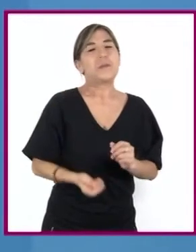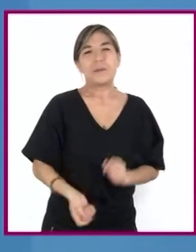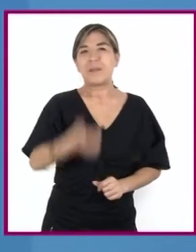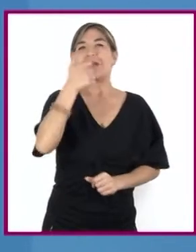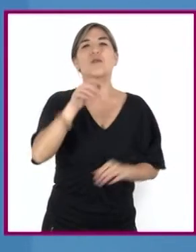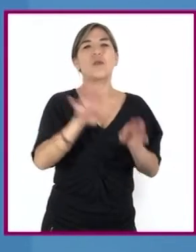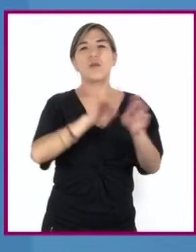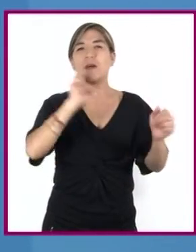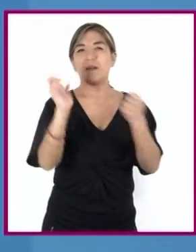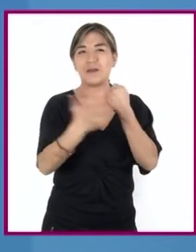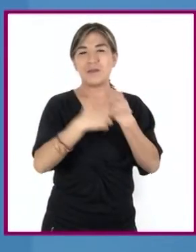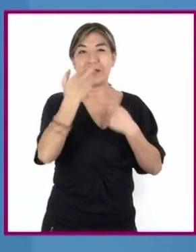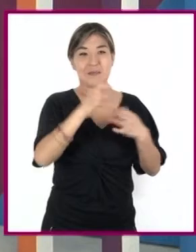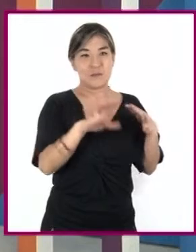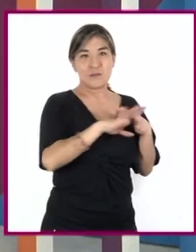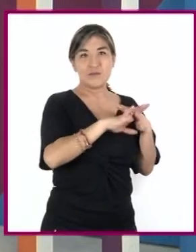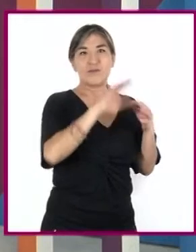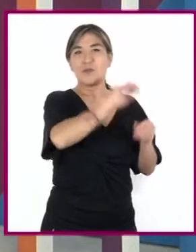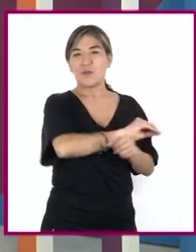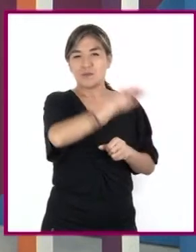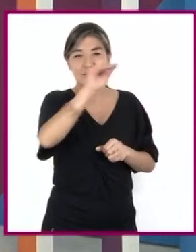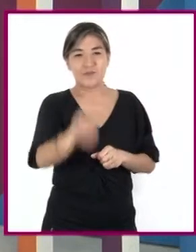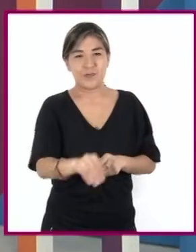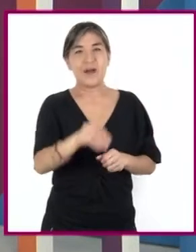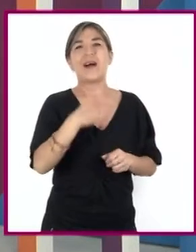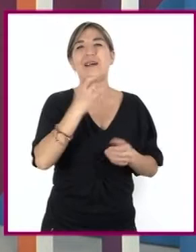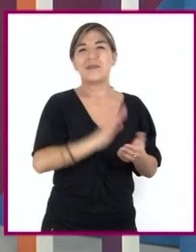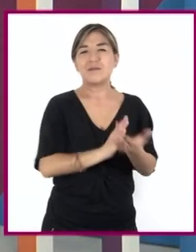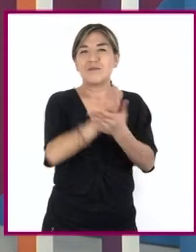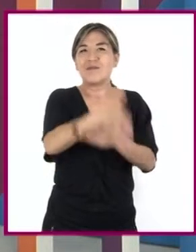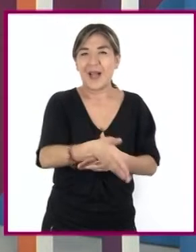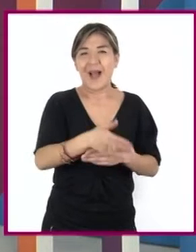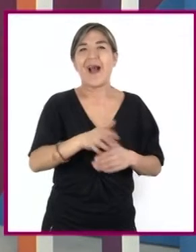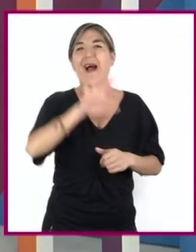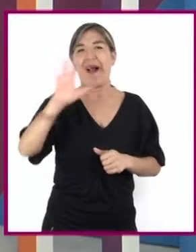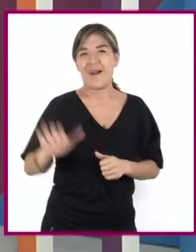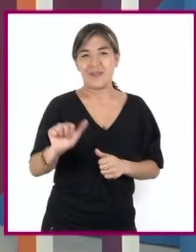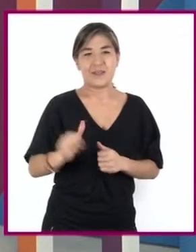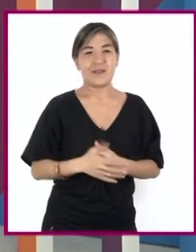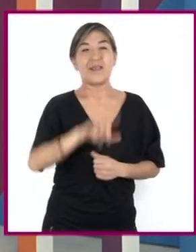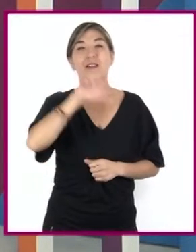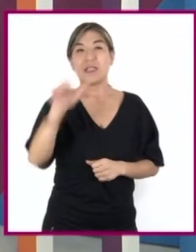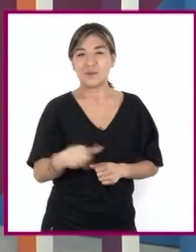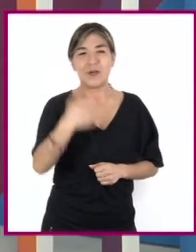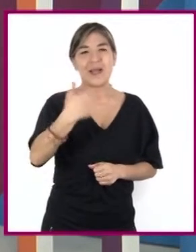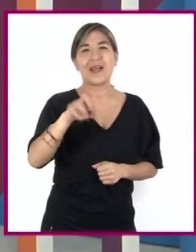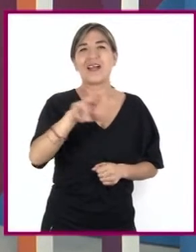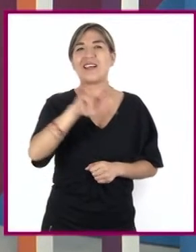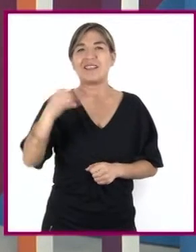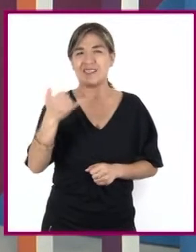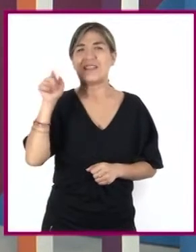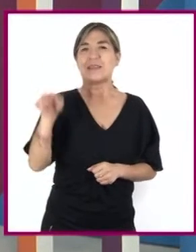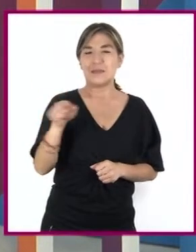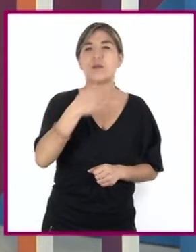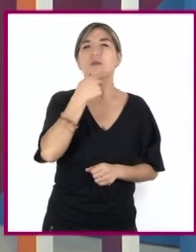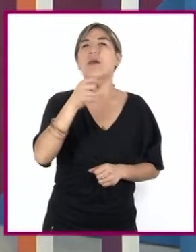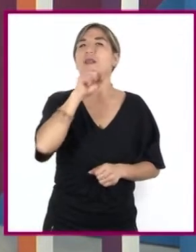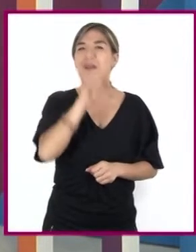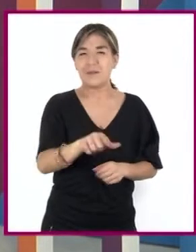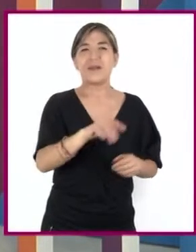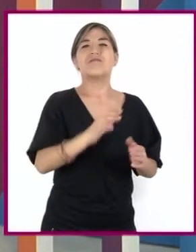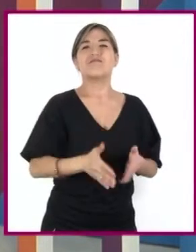primer europeo en cruzar África. Lo siguió Henry M. Stanley, quien llegó al